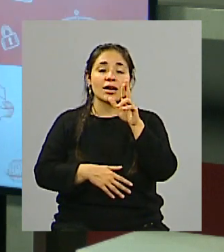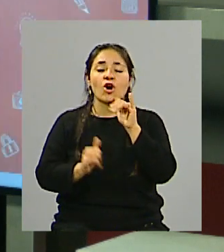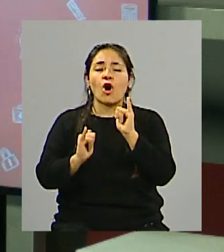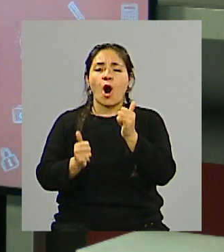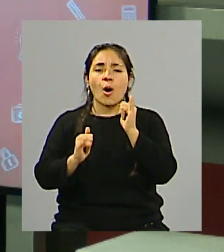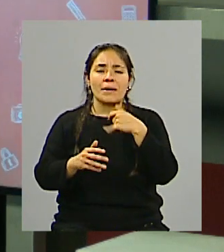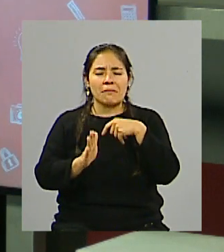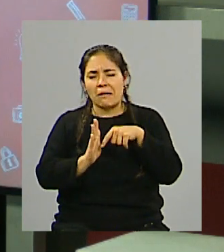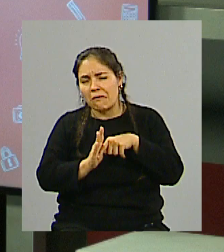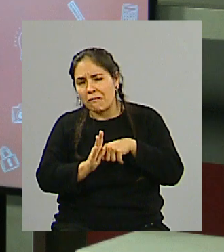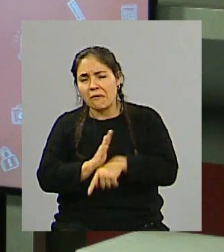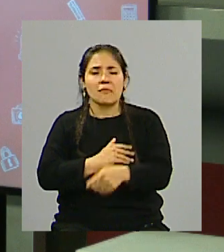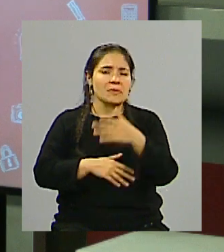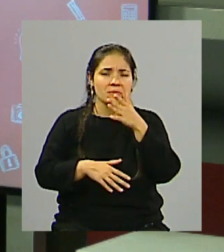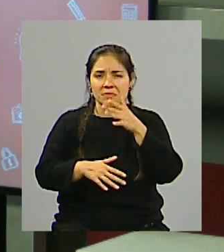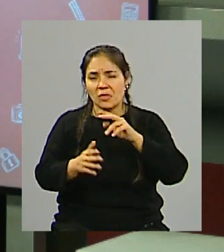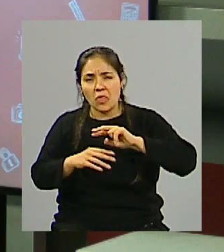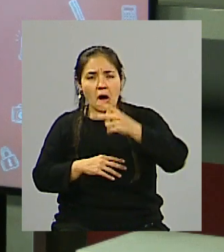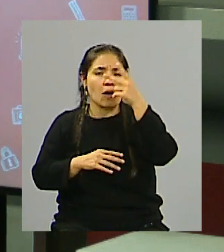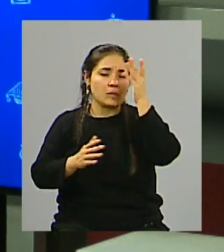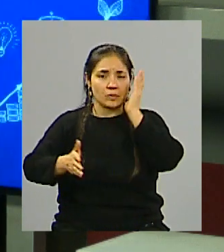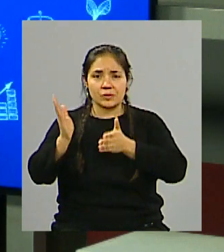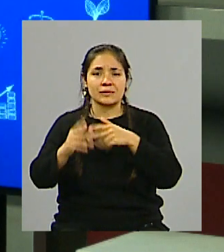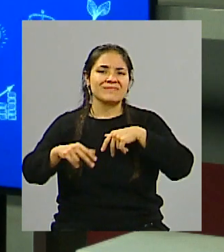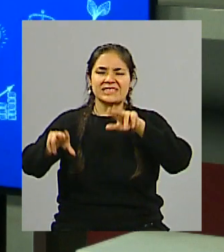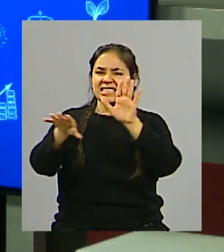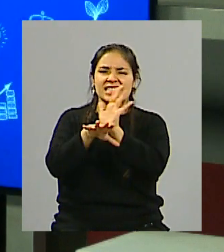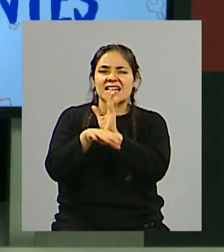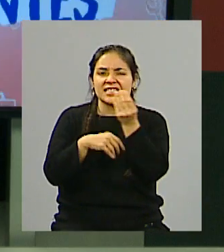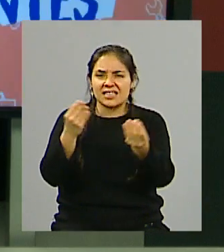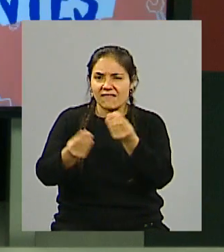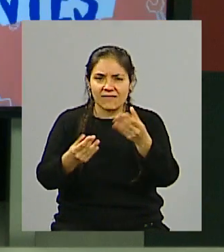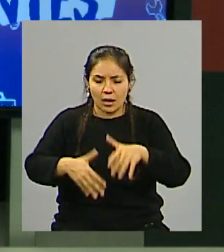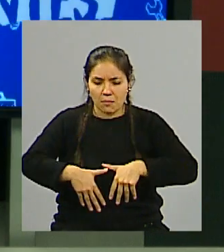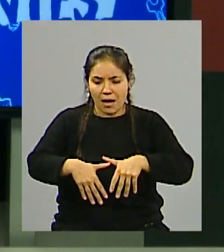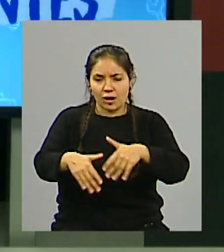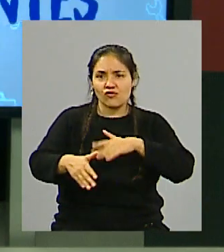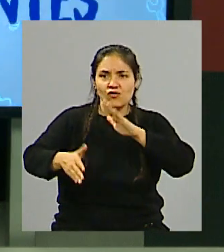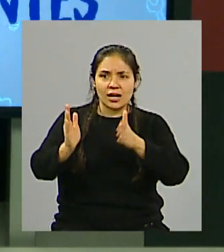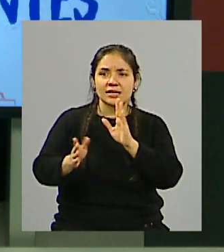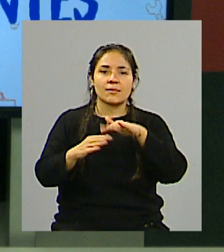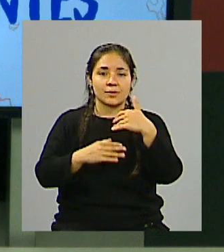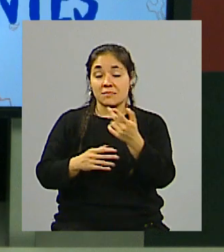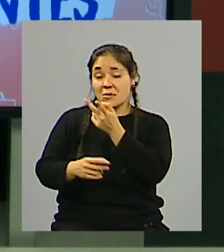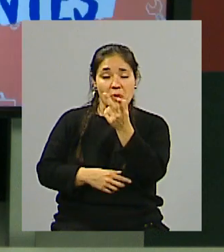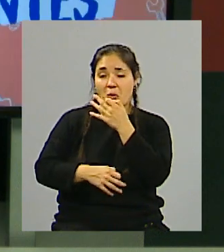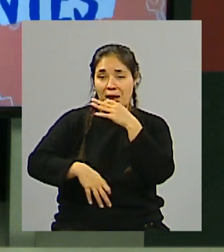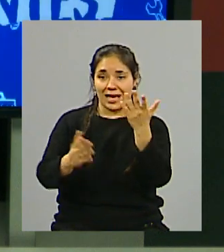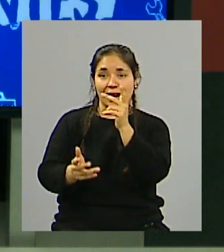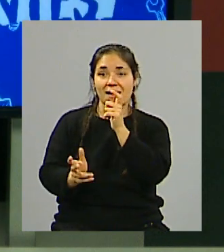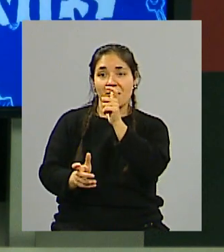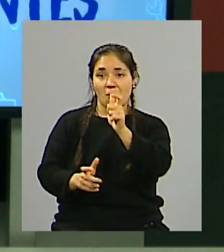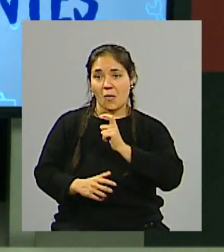Cuéntenos un poquito de qué se trata para que la gente lo entienda, lo que es la violencia obstétrica. Bueno. Cualquiera de las dos puede responder. Está